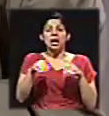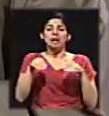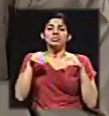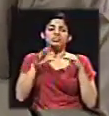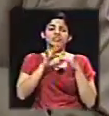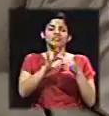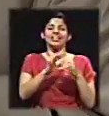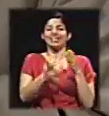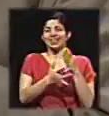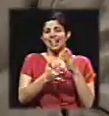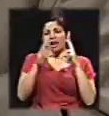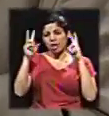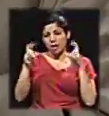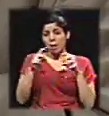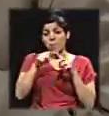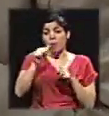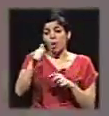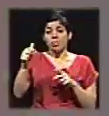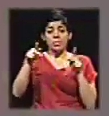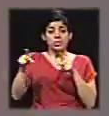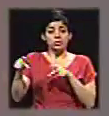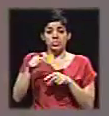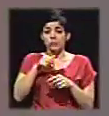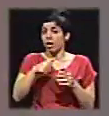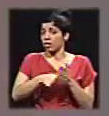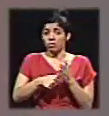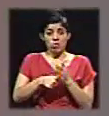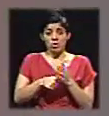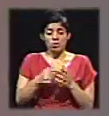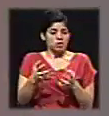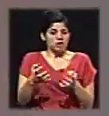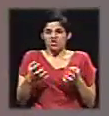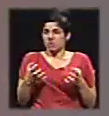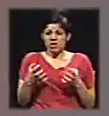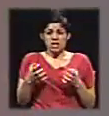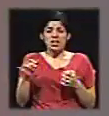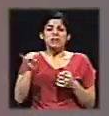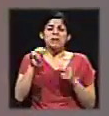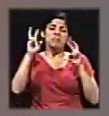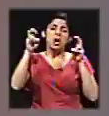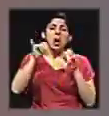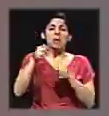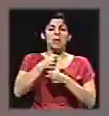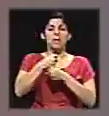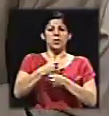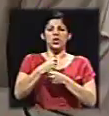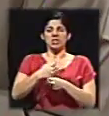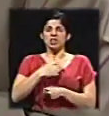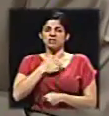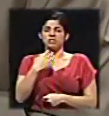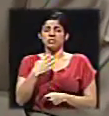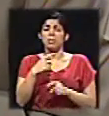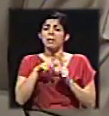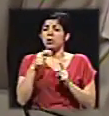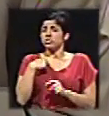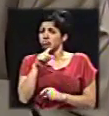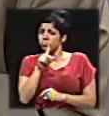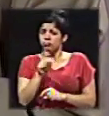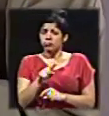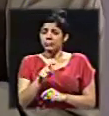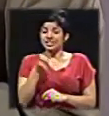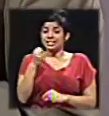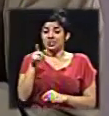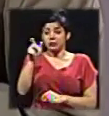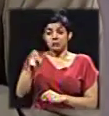técnico. Pero muchos otros no votan porque no quieren, e incluso como una protesta. Pero le pregunto, ¿quién